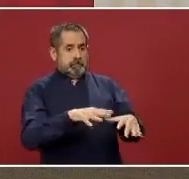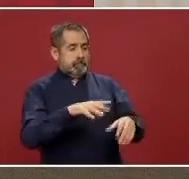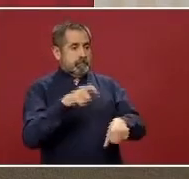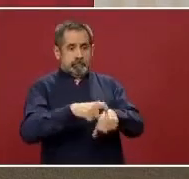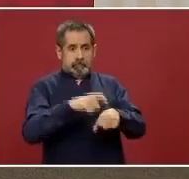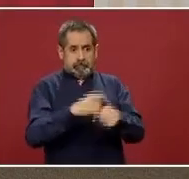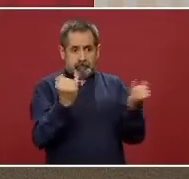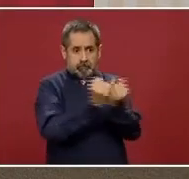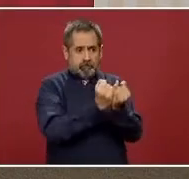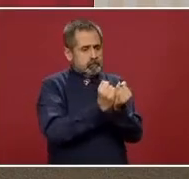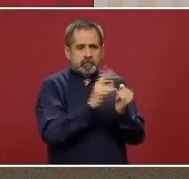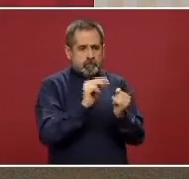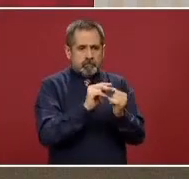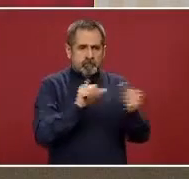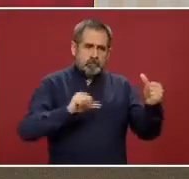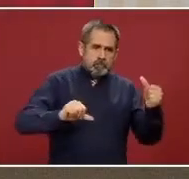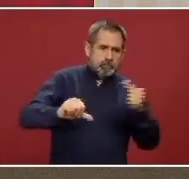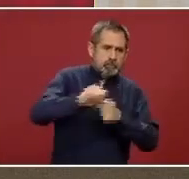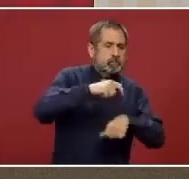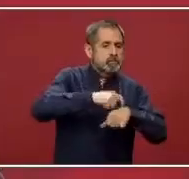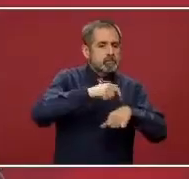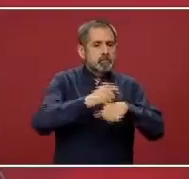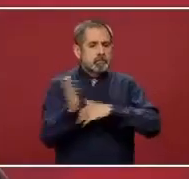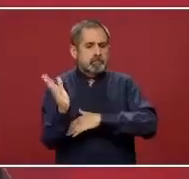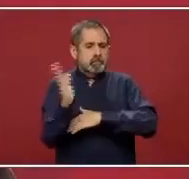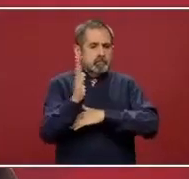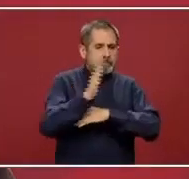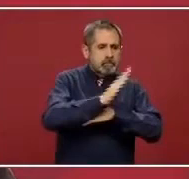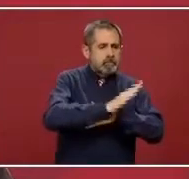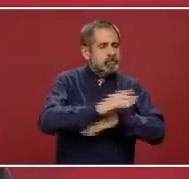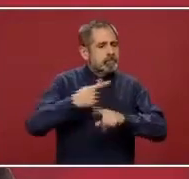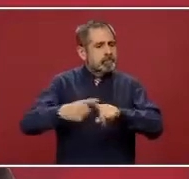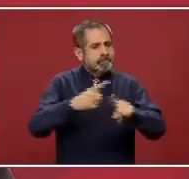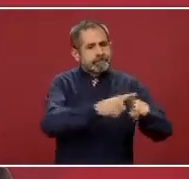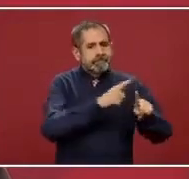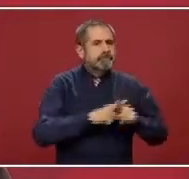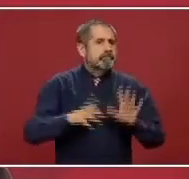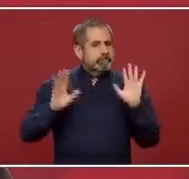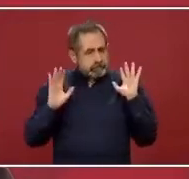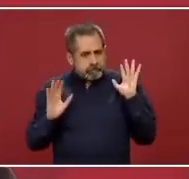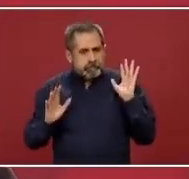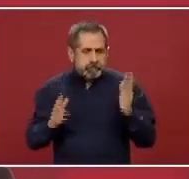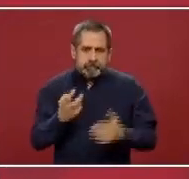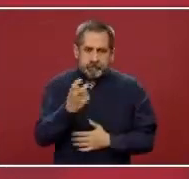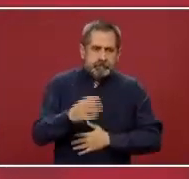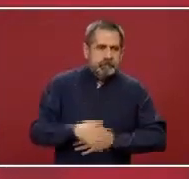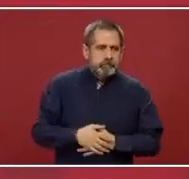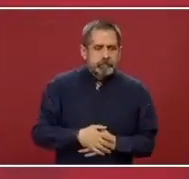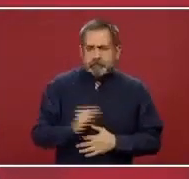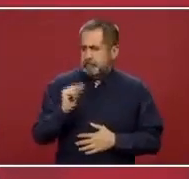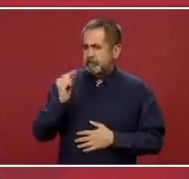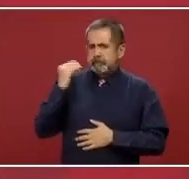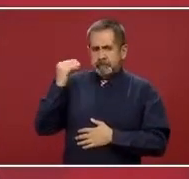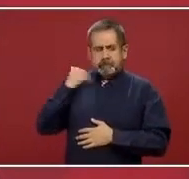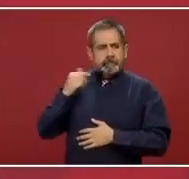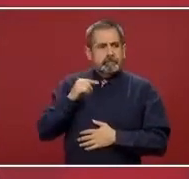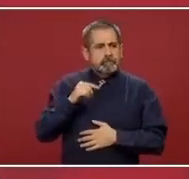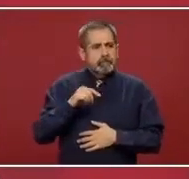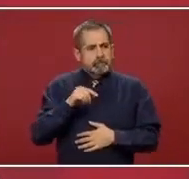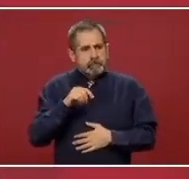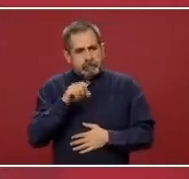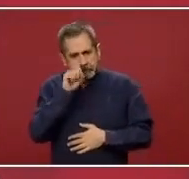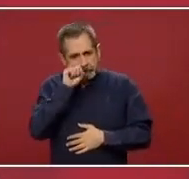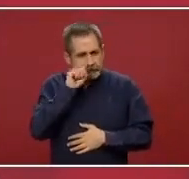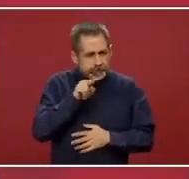menos gente se movilice cada día. Entonces, esta es la lógica. He estado en días recientes un tanto